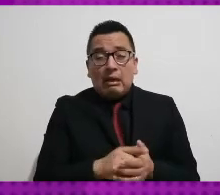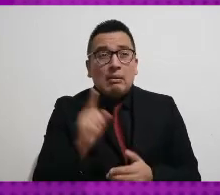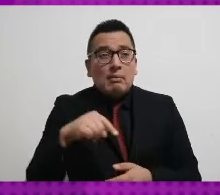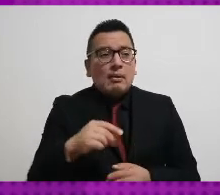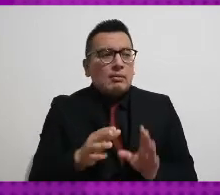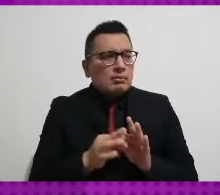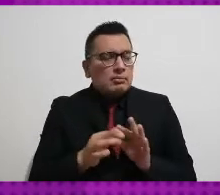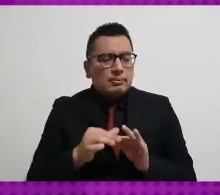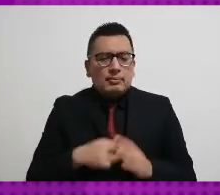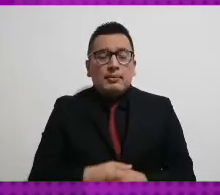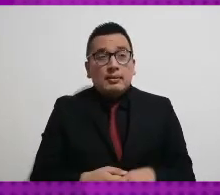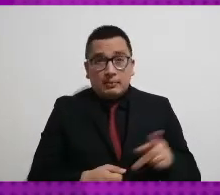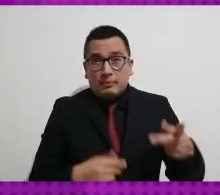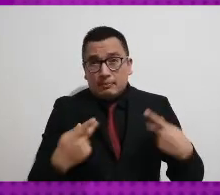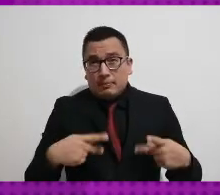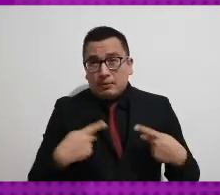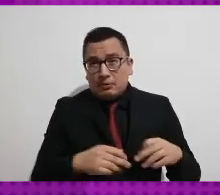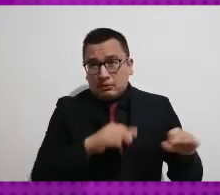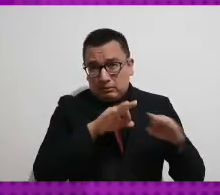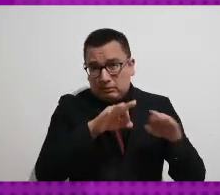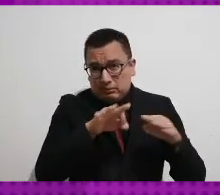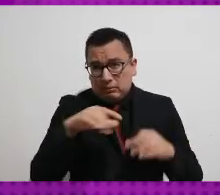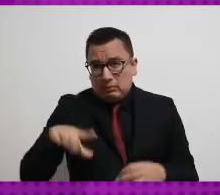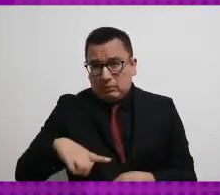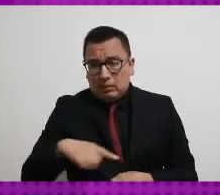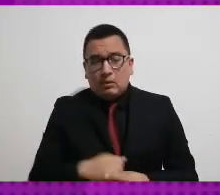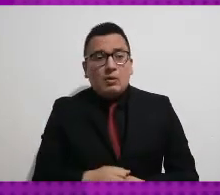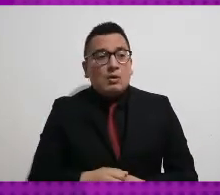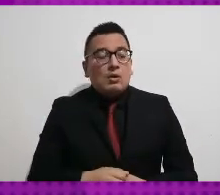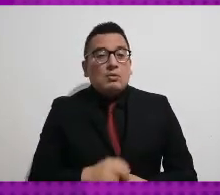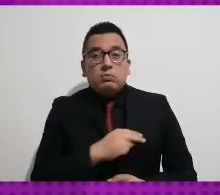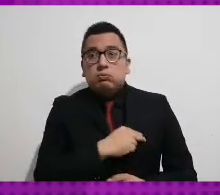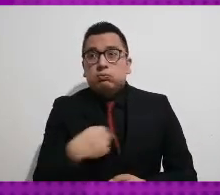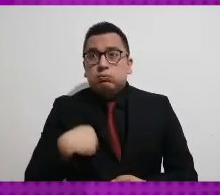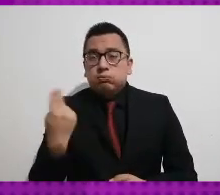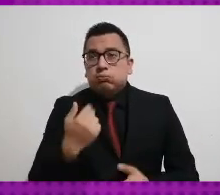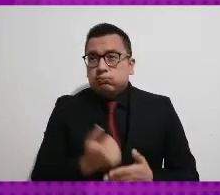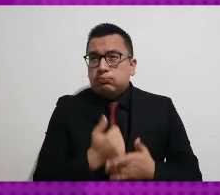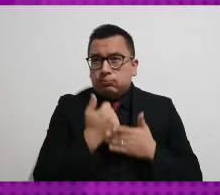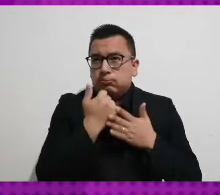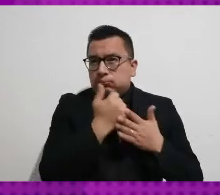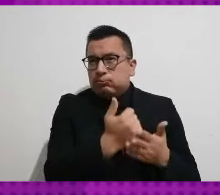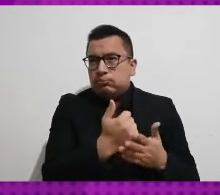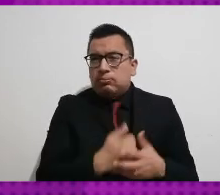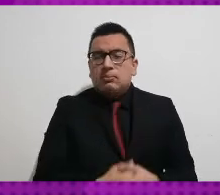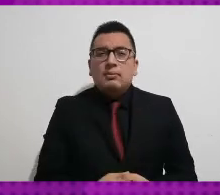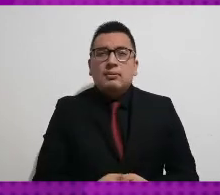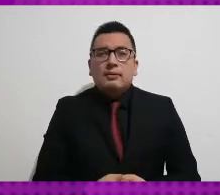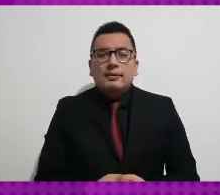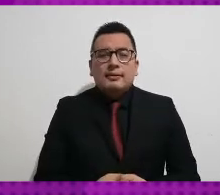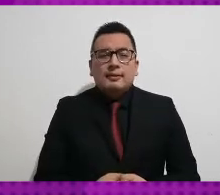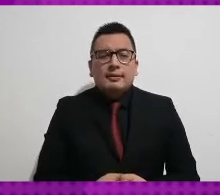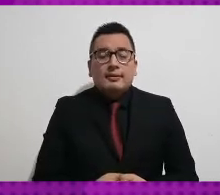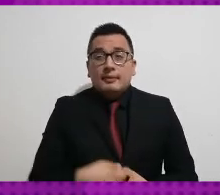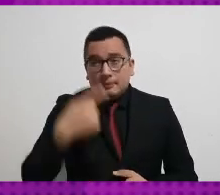dar al ciudadano o al servidor público una herramienta indispensable, y en este caso es